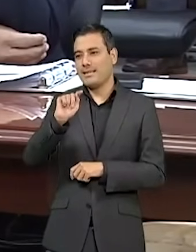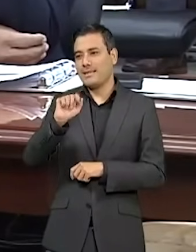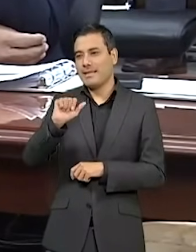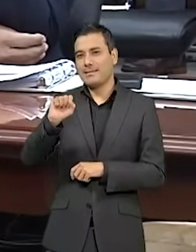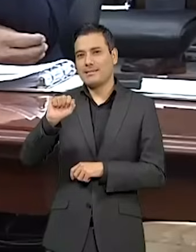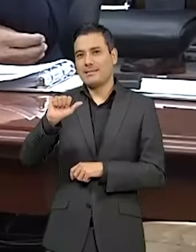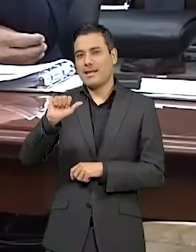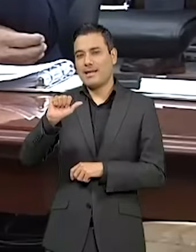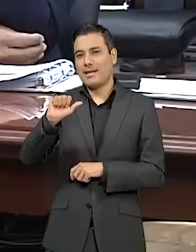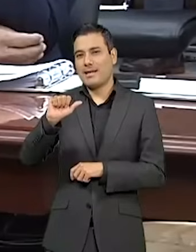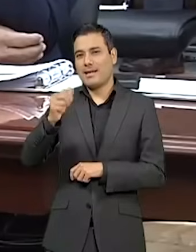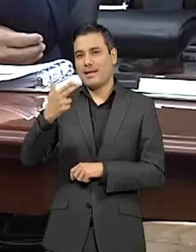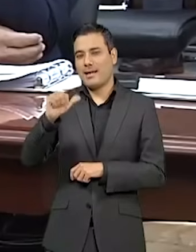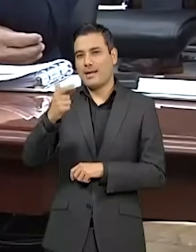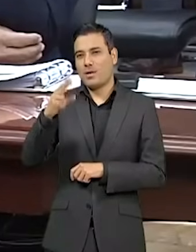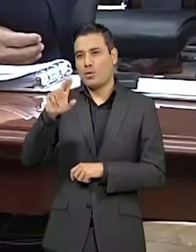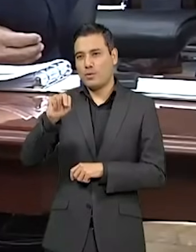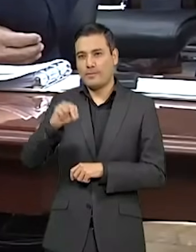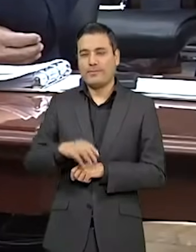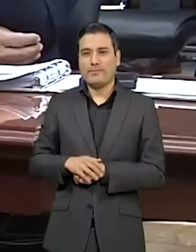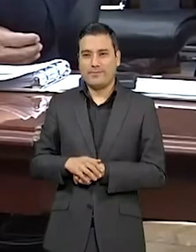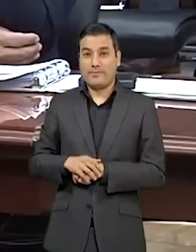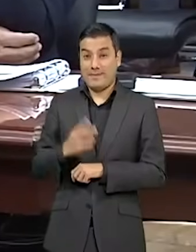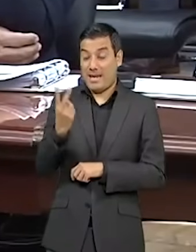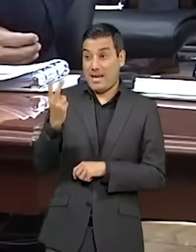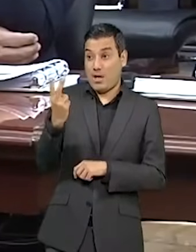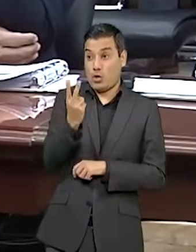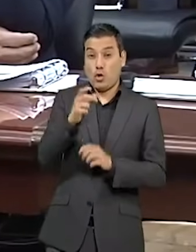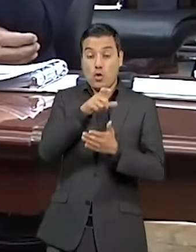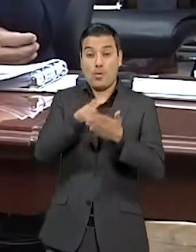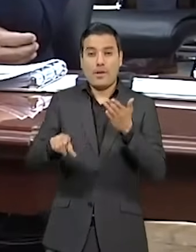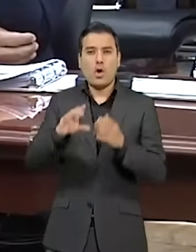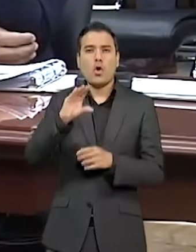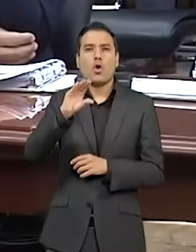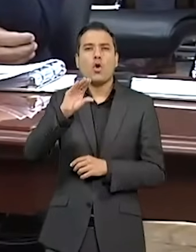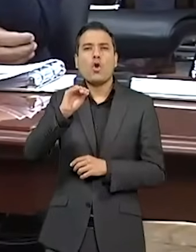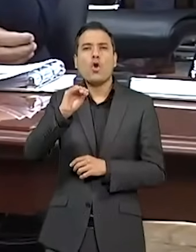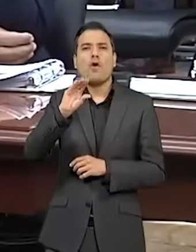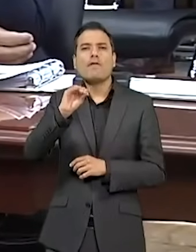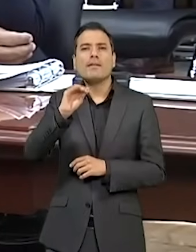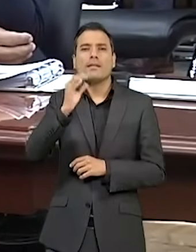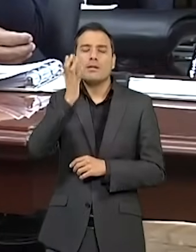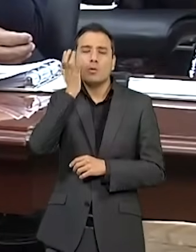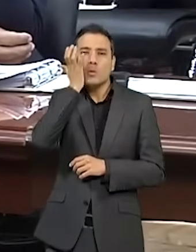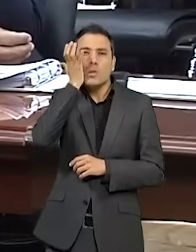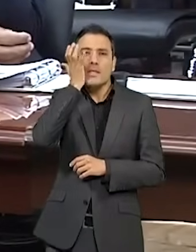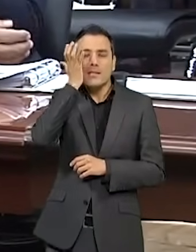adquirieron casi 90 toallas por